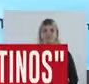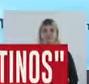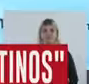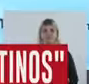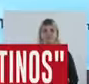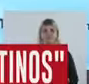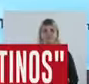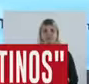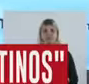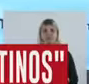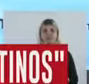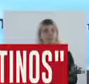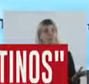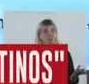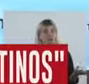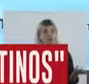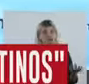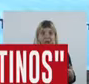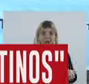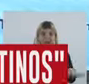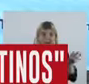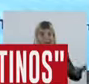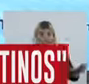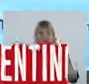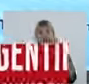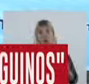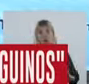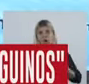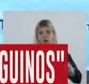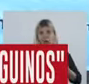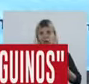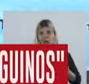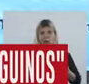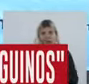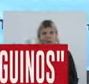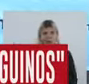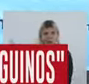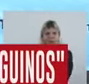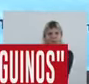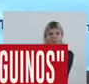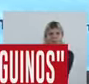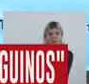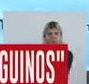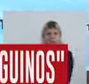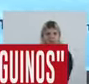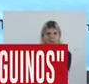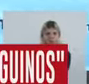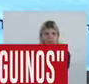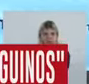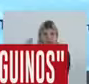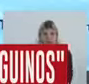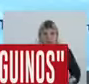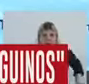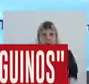Porque hay que tener coraje para hacerse cargo de la Argentina arrasada. Y hay que tener coraje para